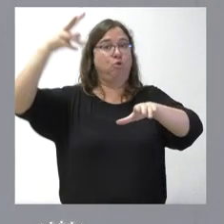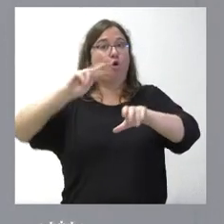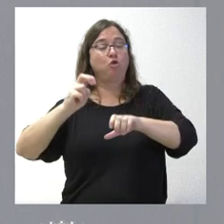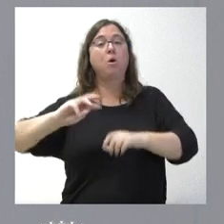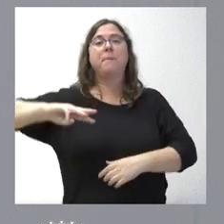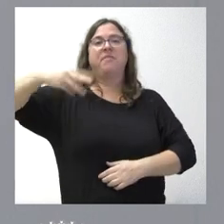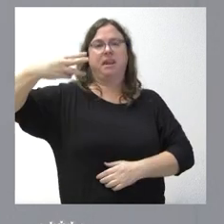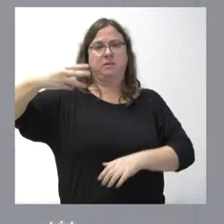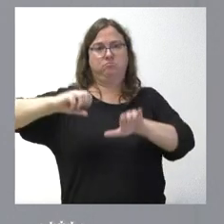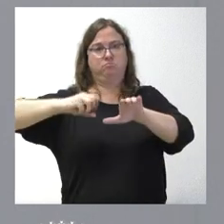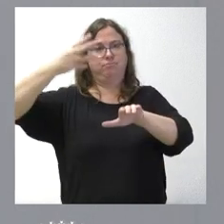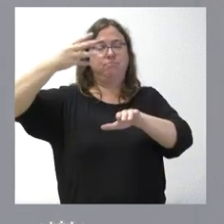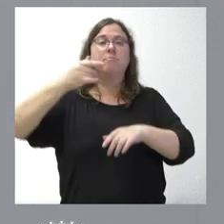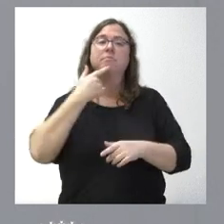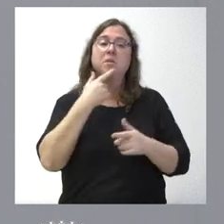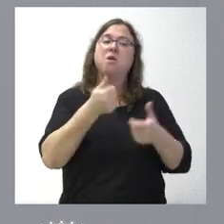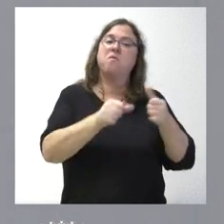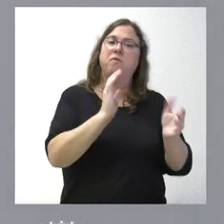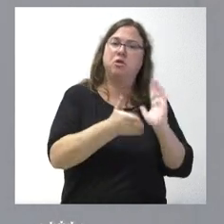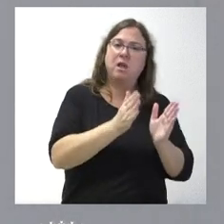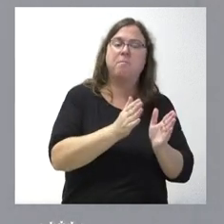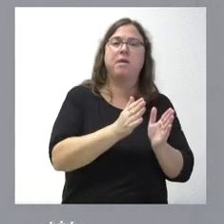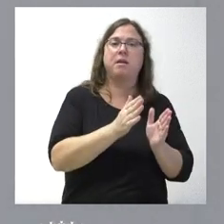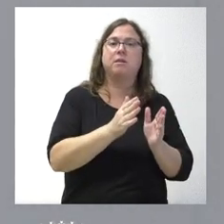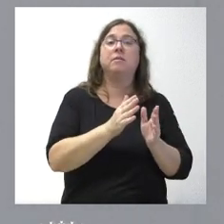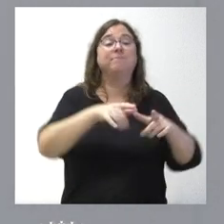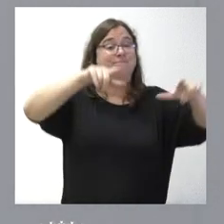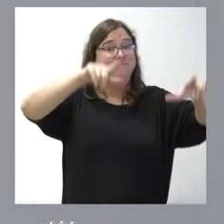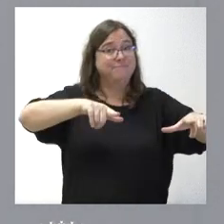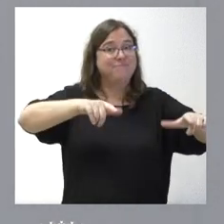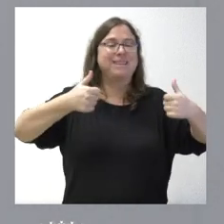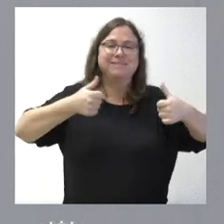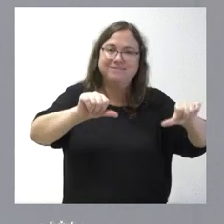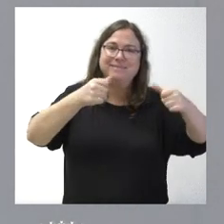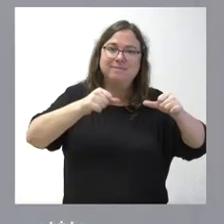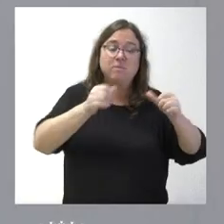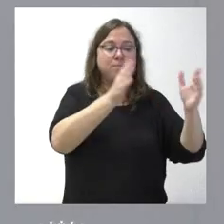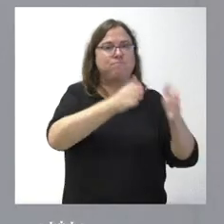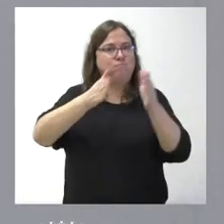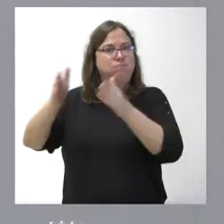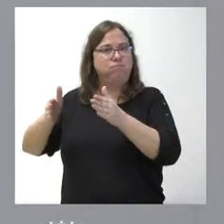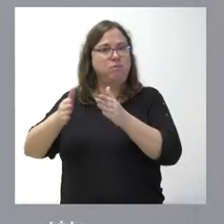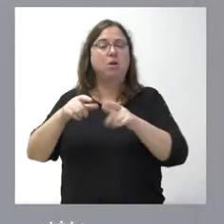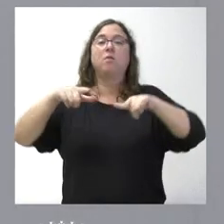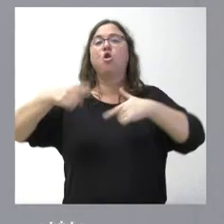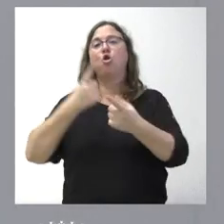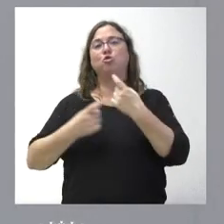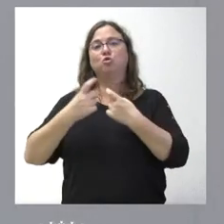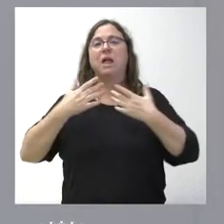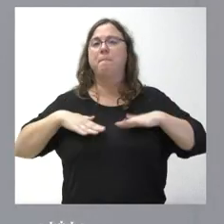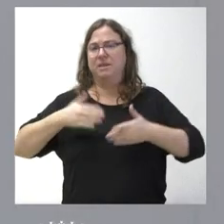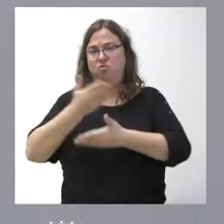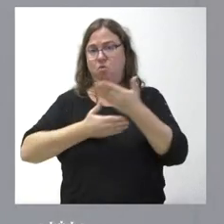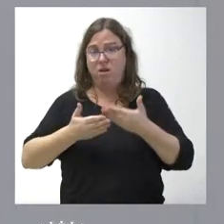Plantas prevé una unidad de fisioterapia rehabilitación con sala de fisioterapia y boxes consulta y vestuario la